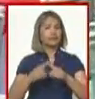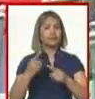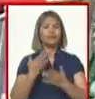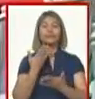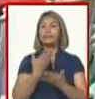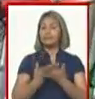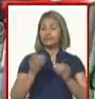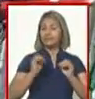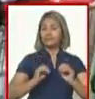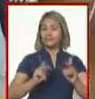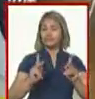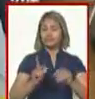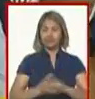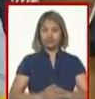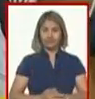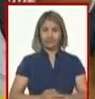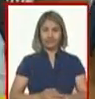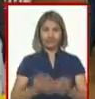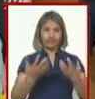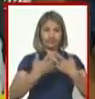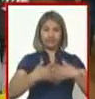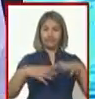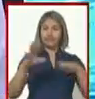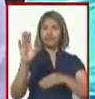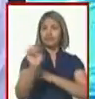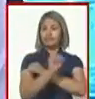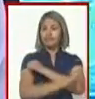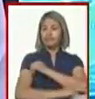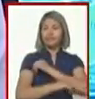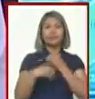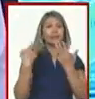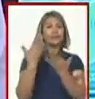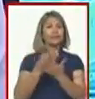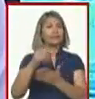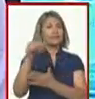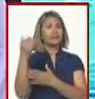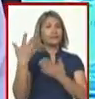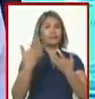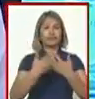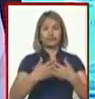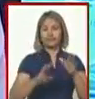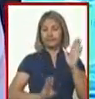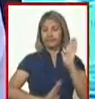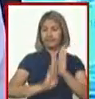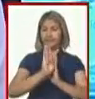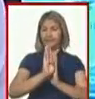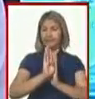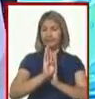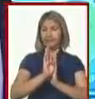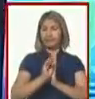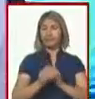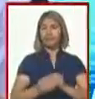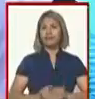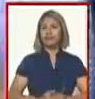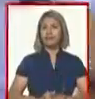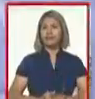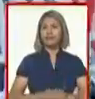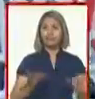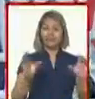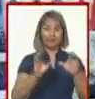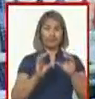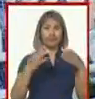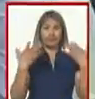buenas oportunidades. Entonces, tanto para el empresariado nacional como las empresas que vienen de fuera del país puedan desarrollar negocios en el marco de este evento. Son las citas